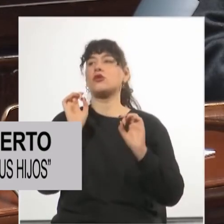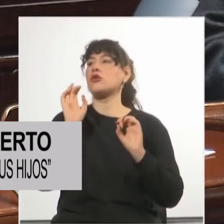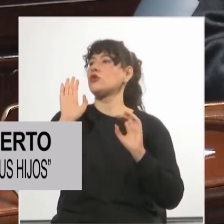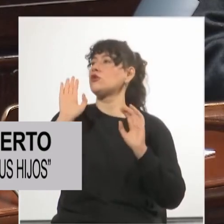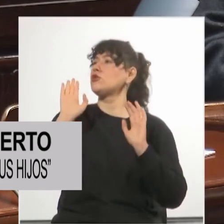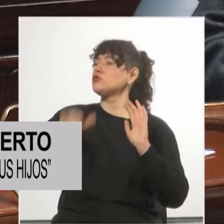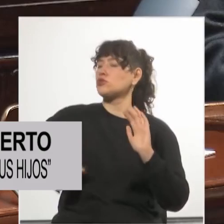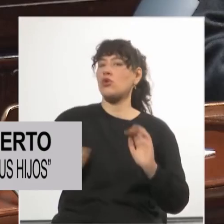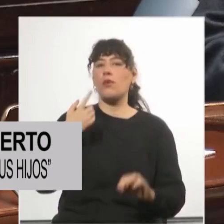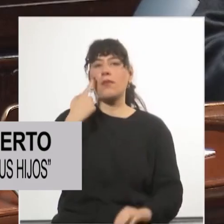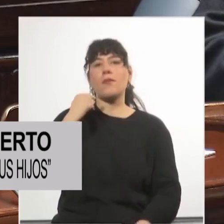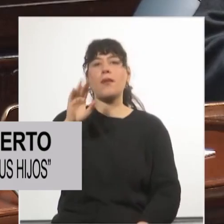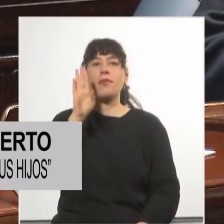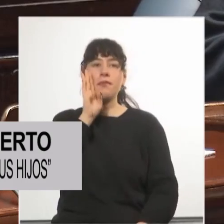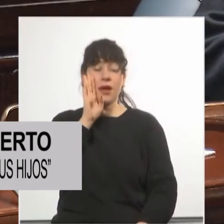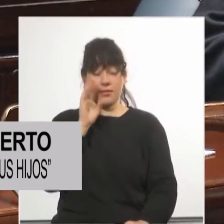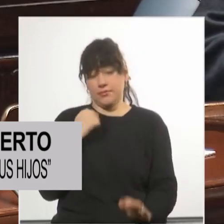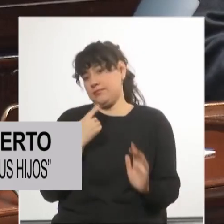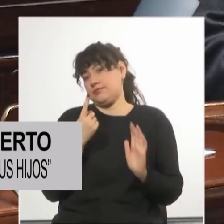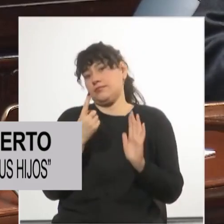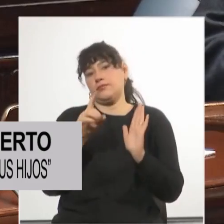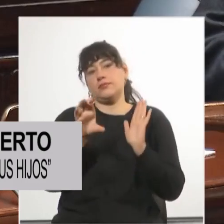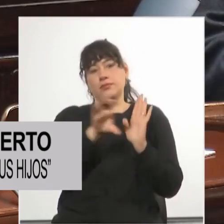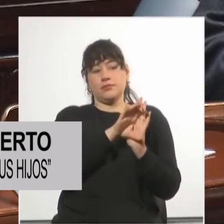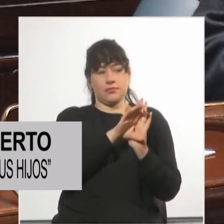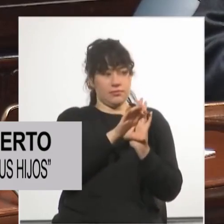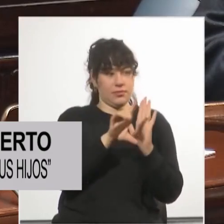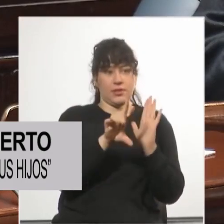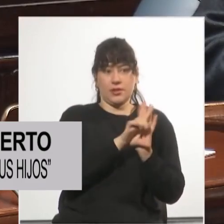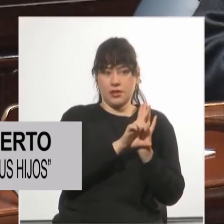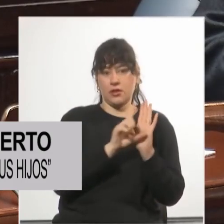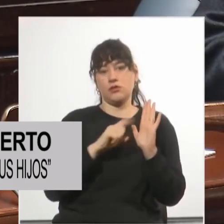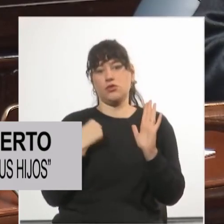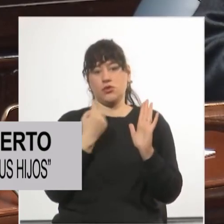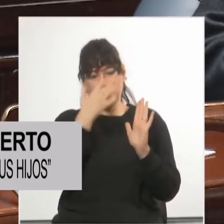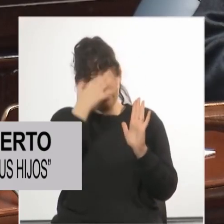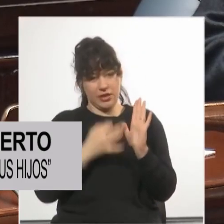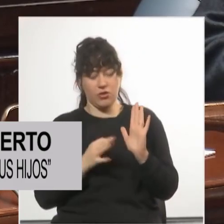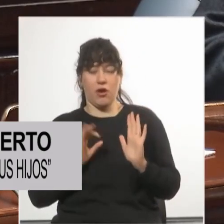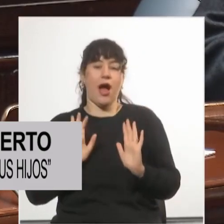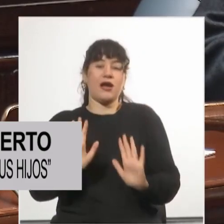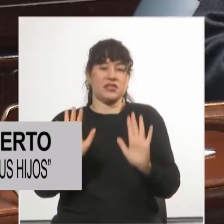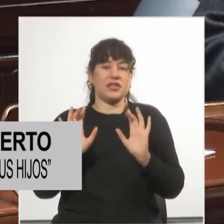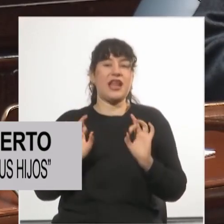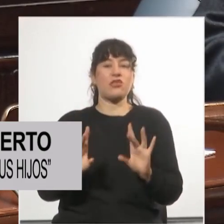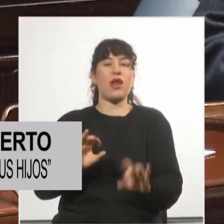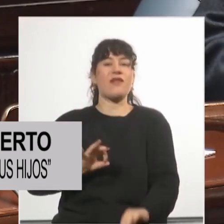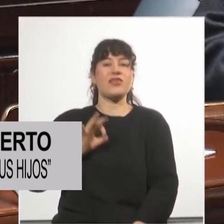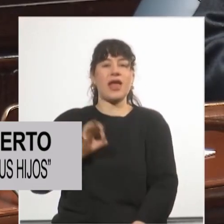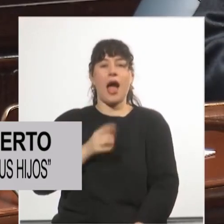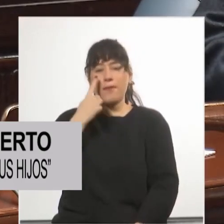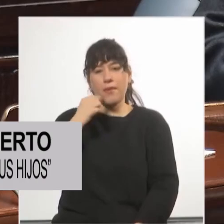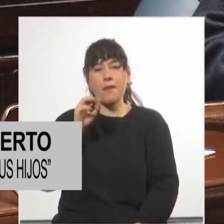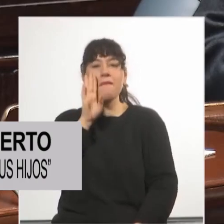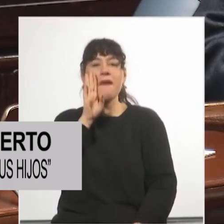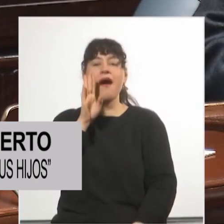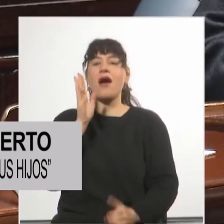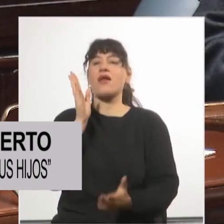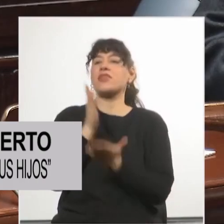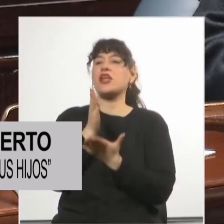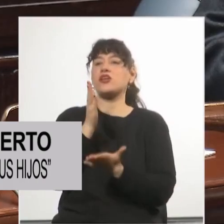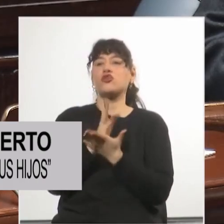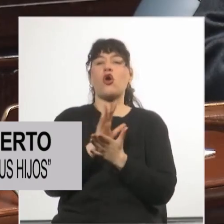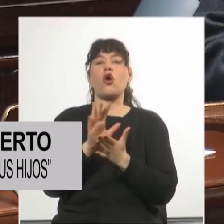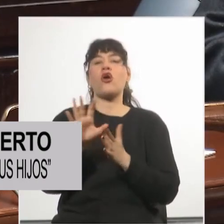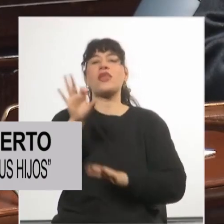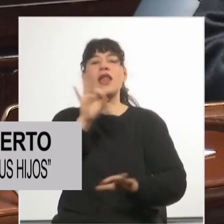los que tienen, según nuestro ordenamiento constitucional y yo creo según el orden natural, el derecho y el deber de elegir la